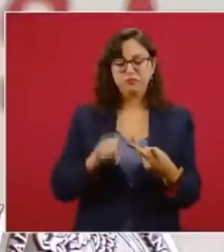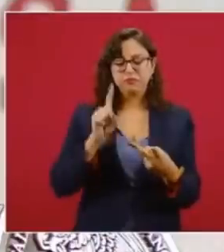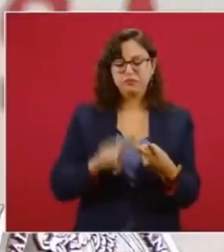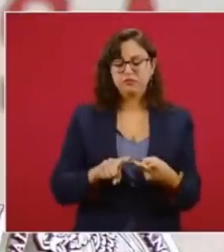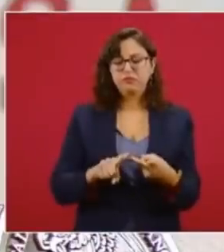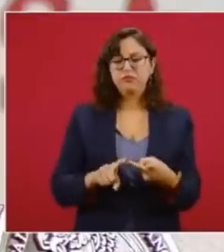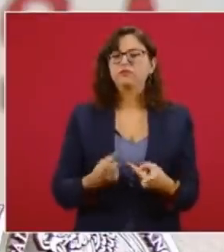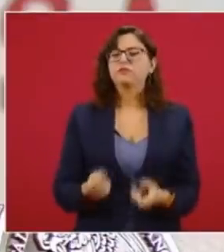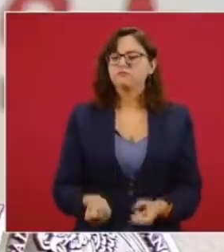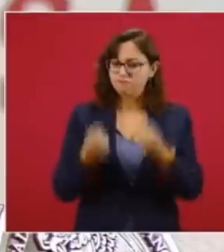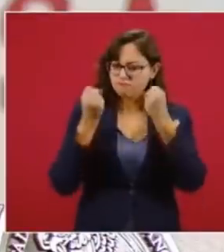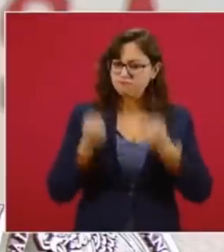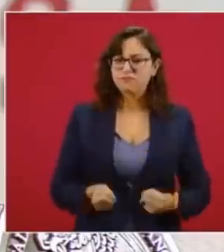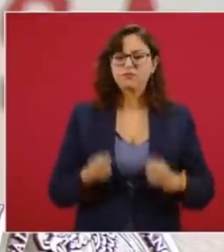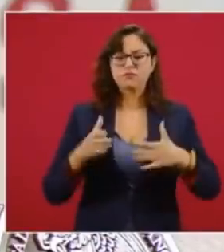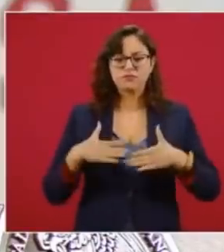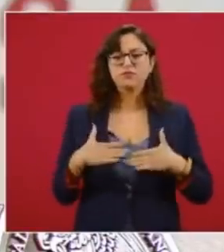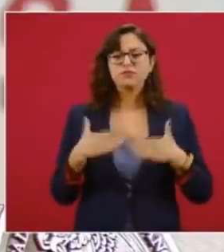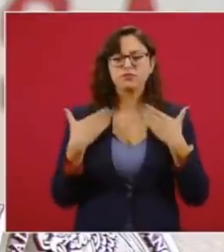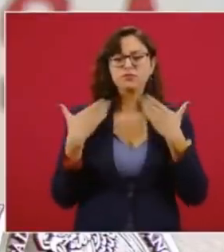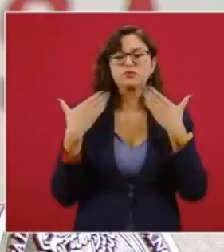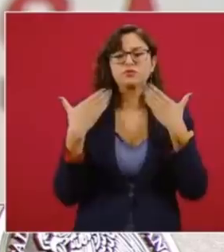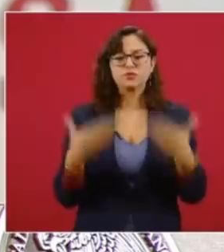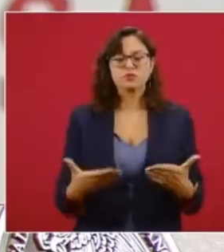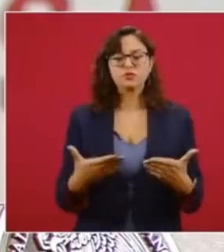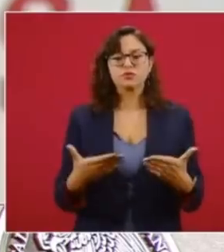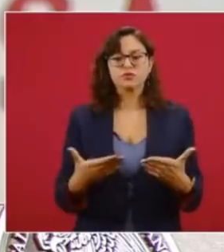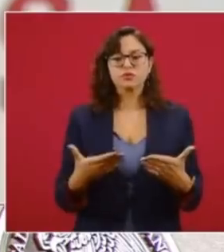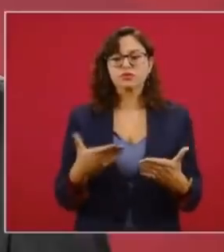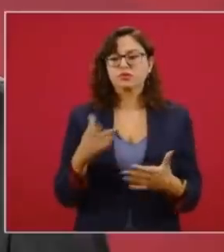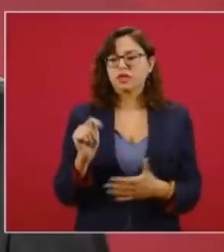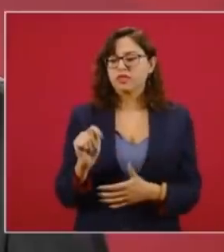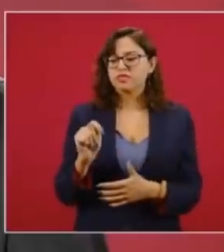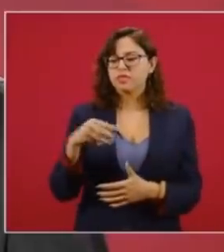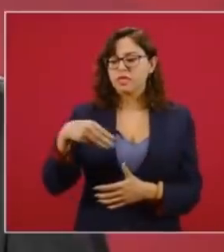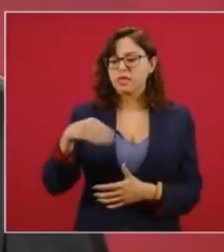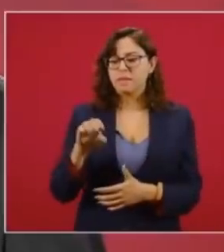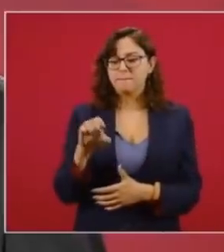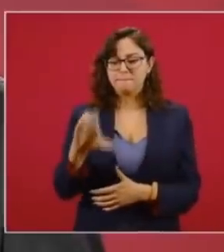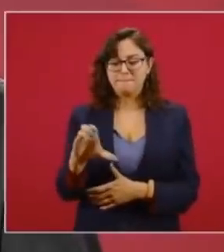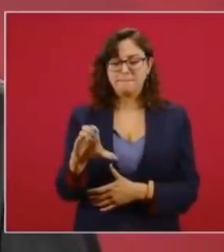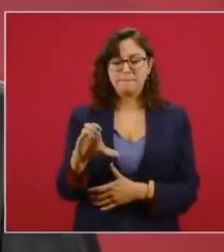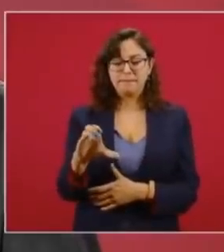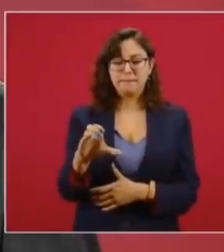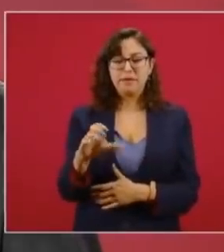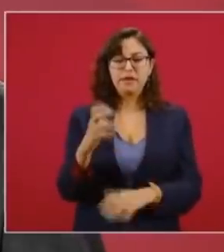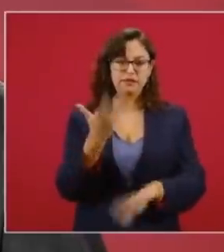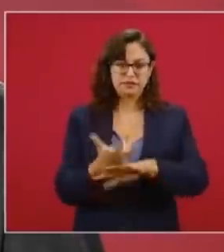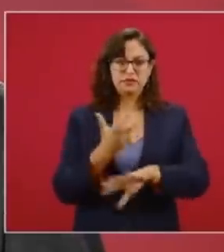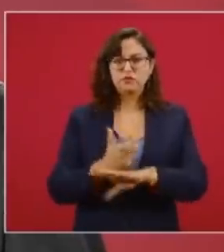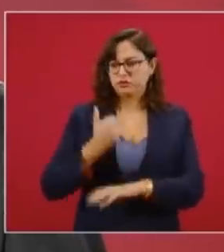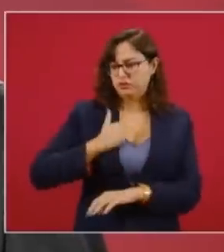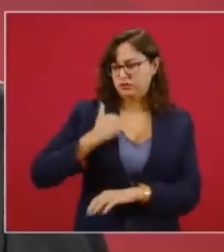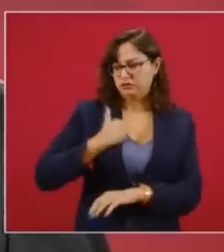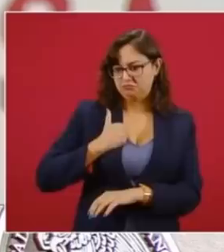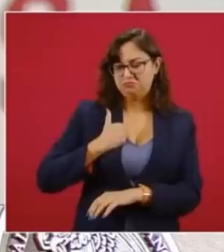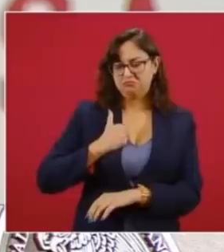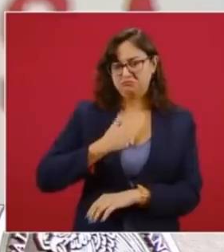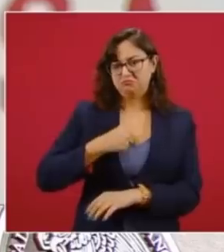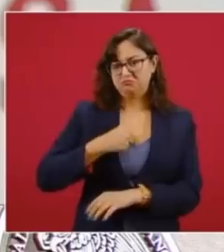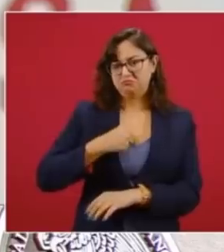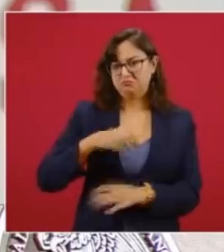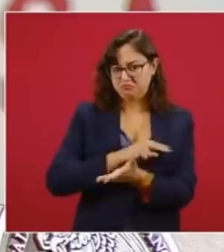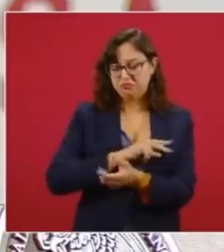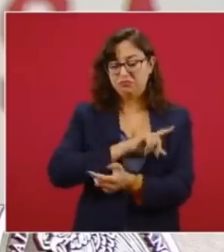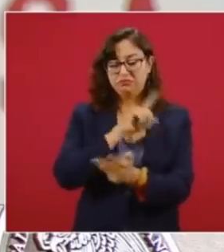una certidumbre en lo que significaba el Tratado de Libre Comercio con Estados Unidos y Canadá,